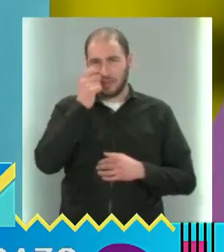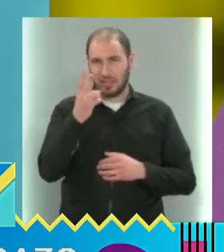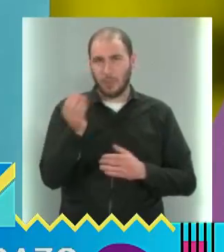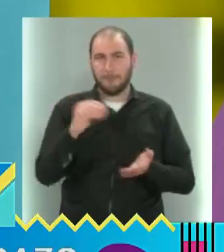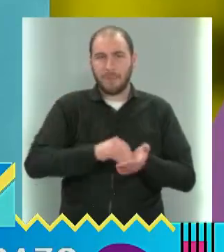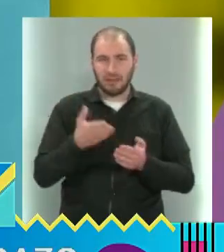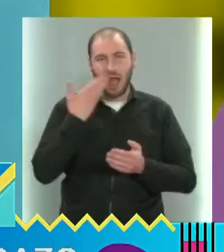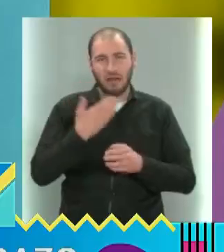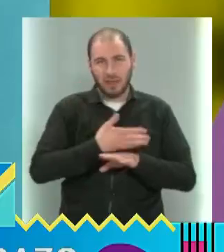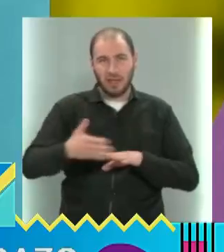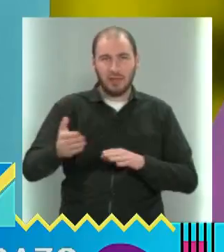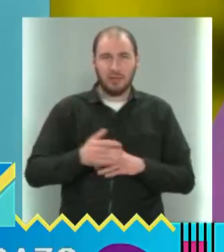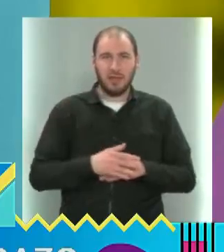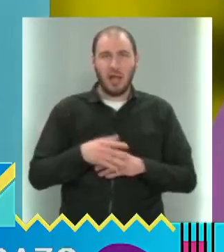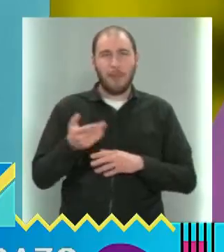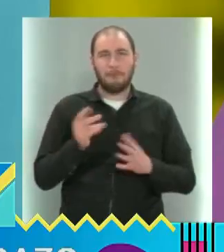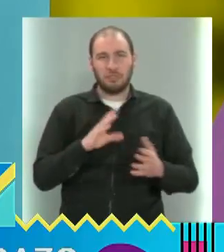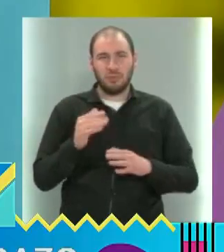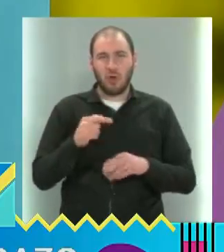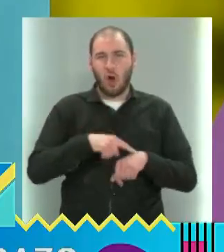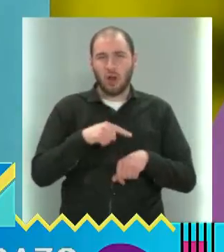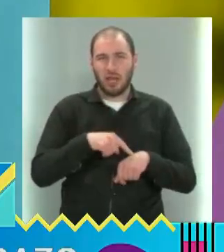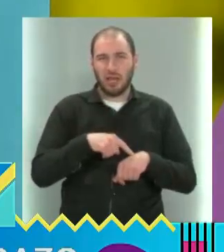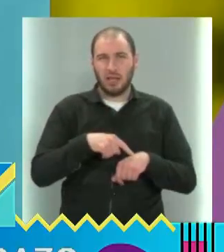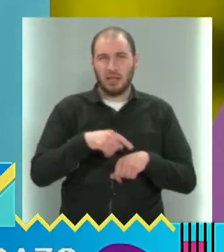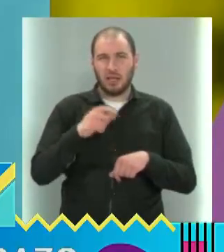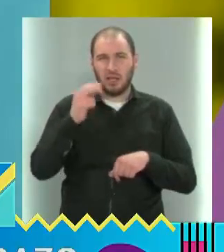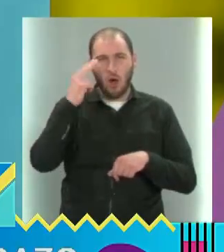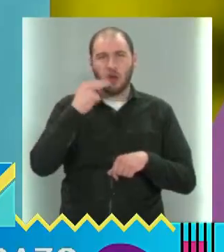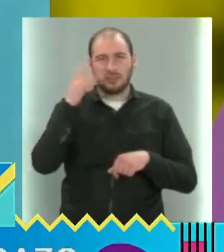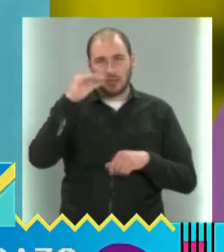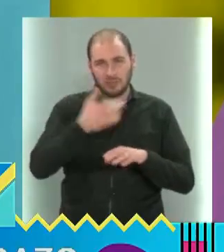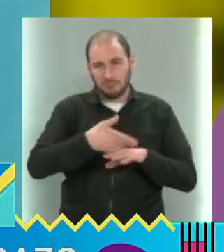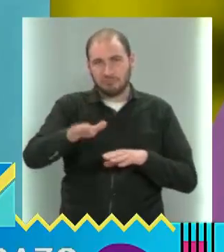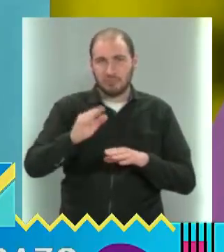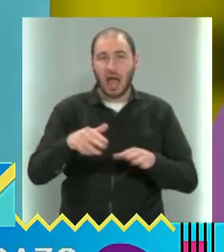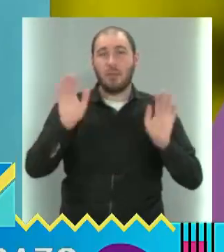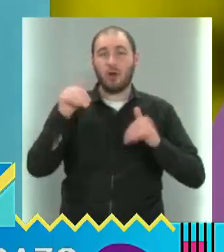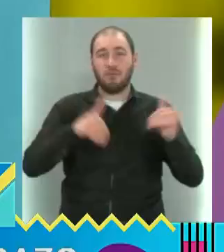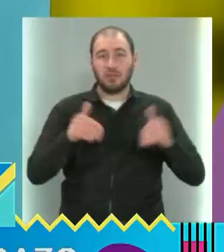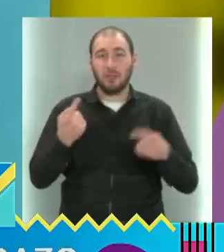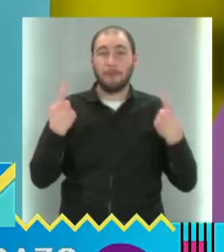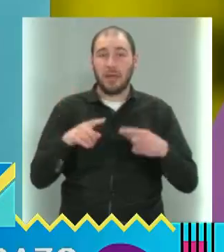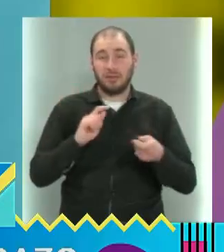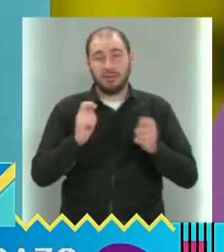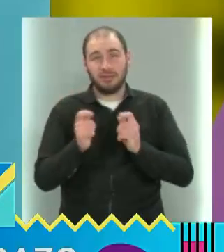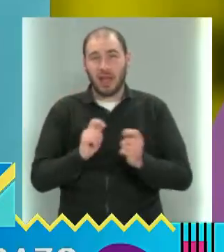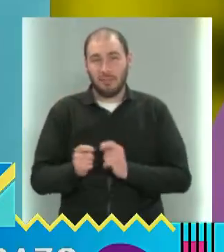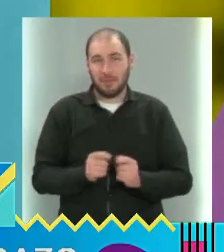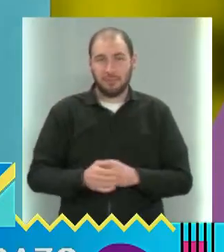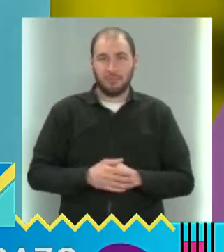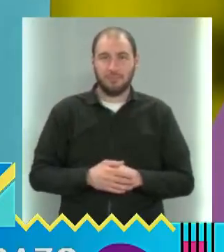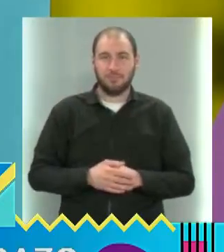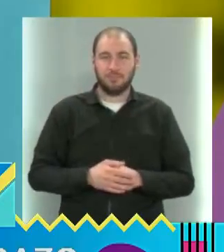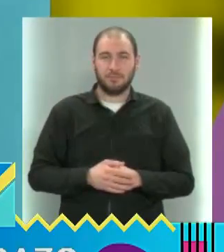más por hablar. Se estipula más o menos un horario pasadas las 23 horas de que se pueda llegar a dar la votación, pero esto puede ir cambiando y